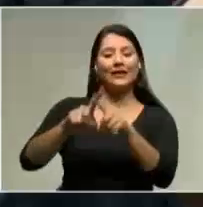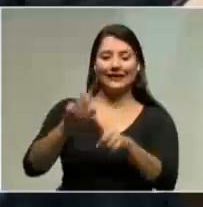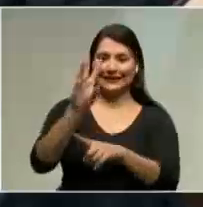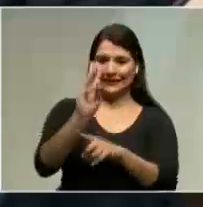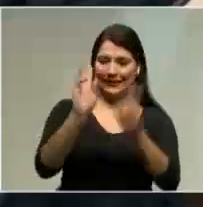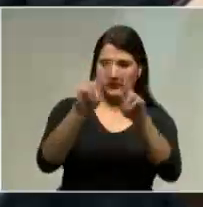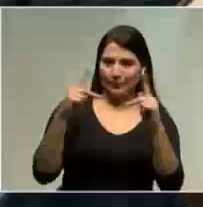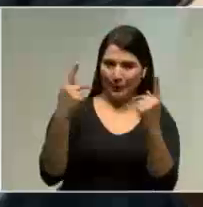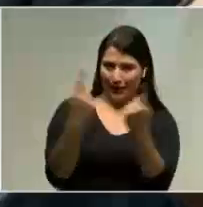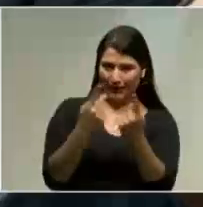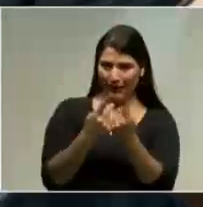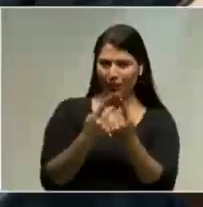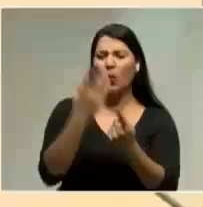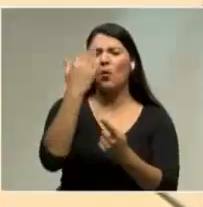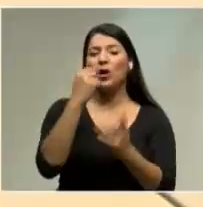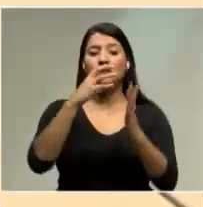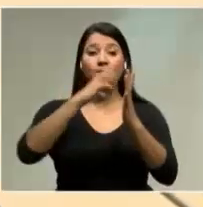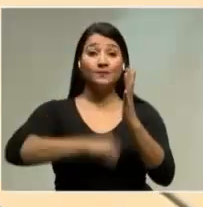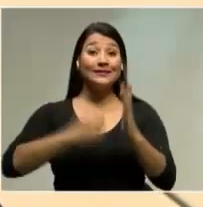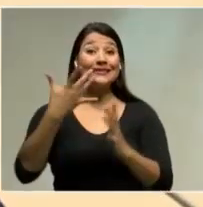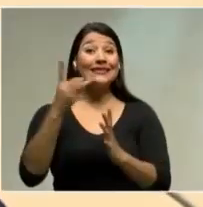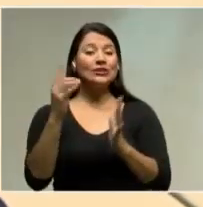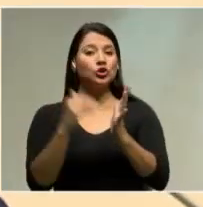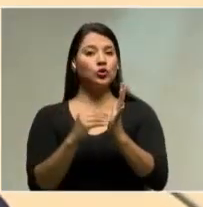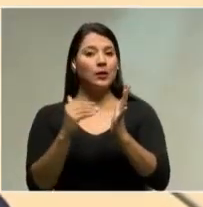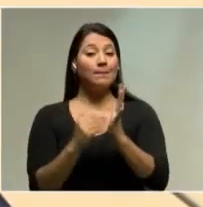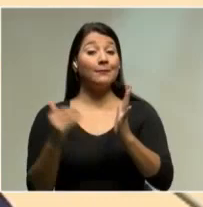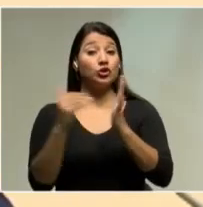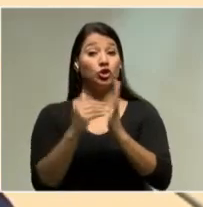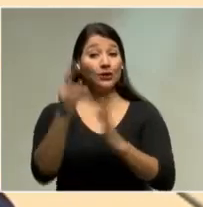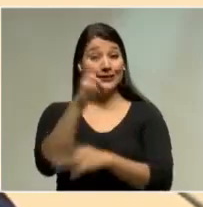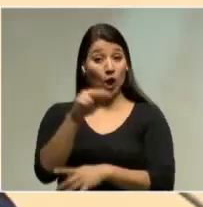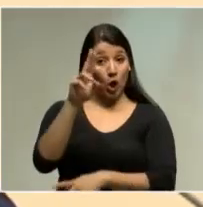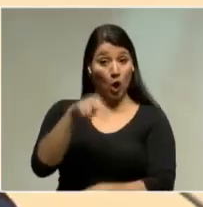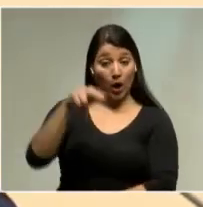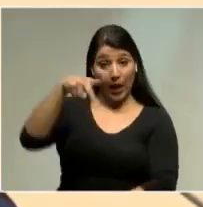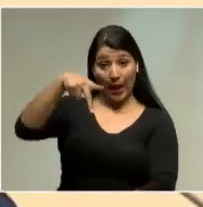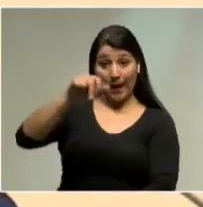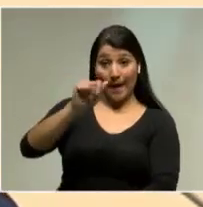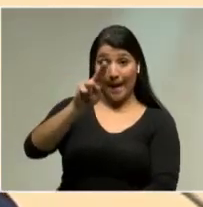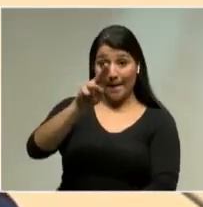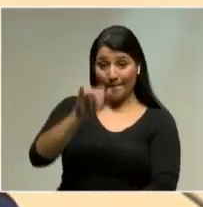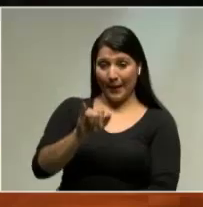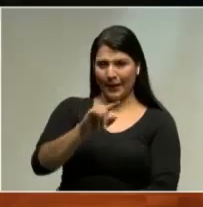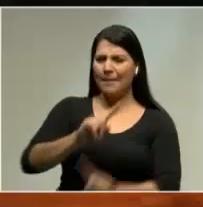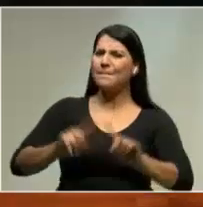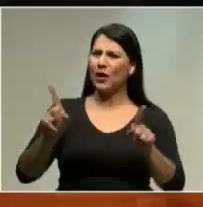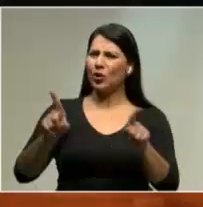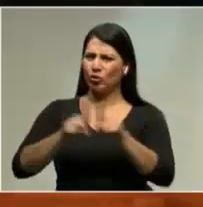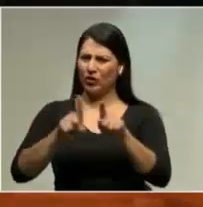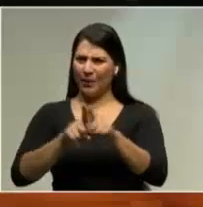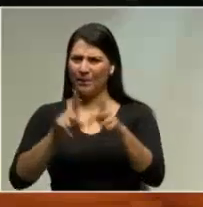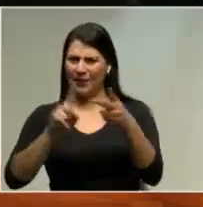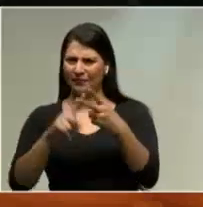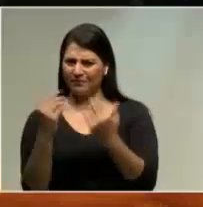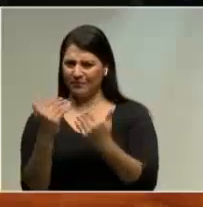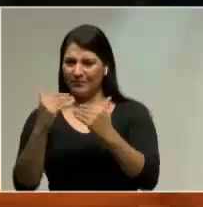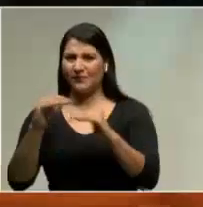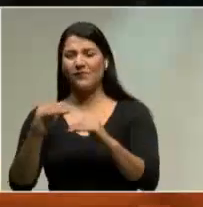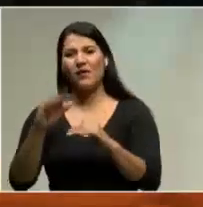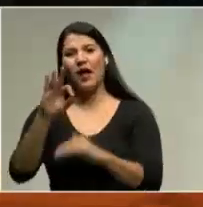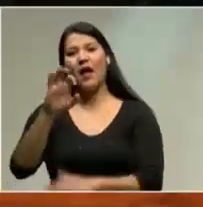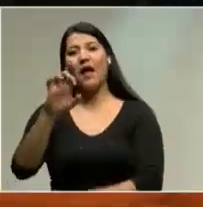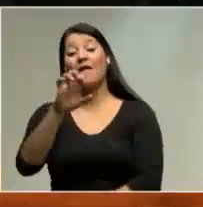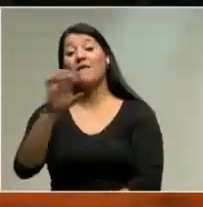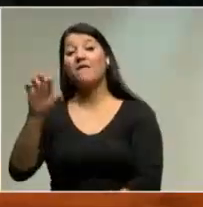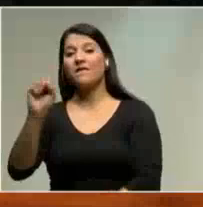de 18.000 millones de colones al Patronato Nacional de la Infancia, pero además el condicionamiento al Fondo Especial de Educación Superior FES,